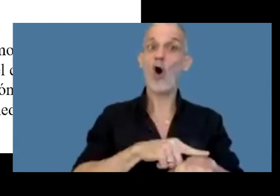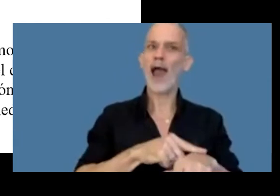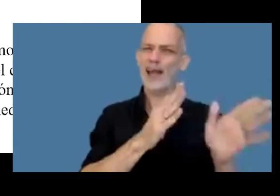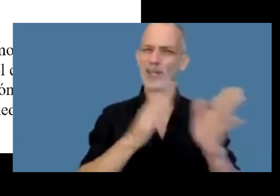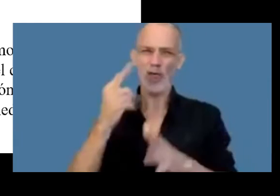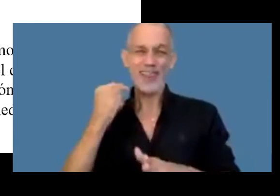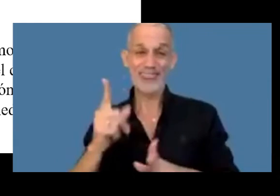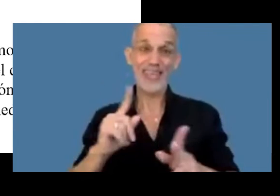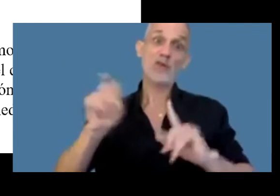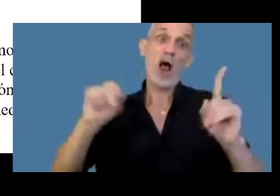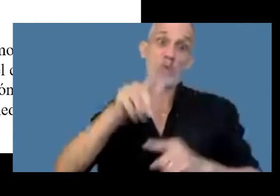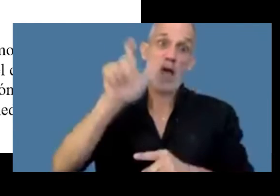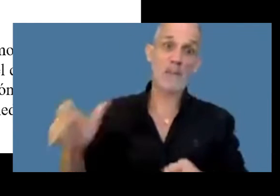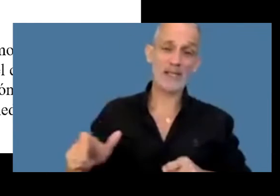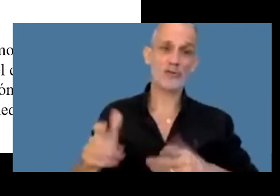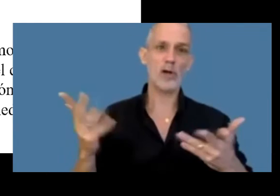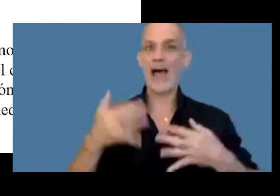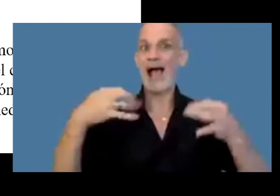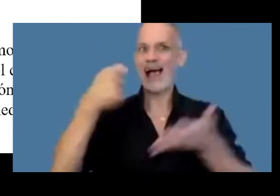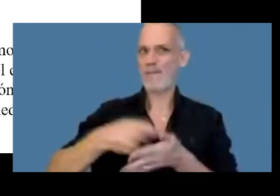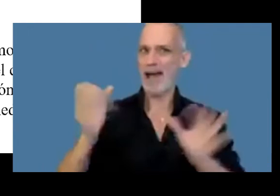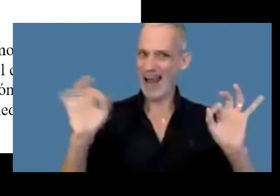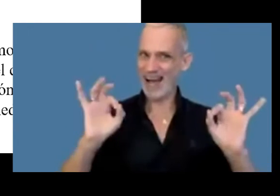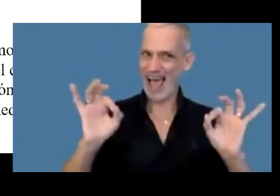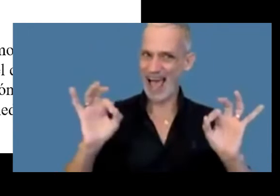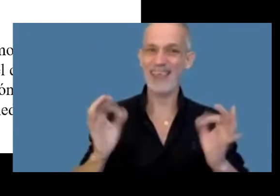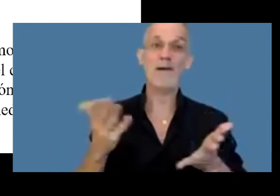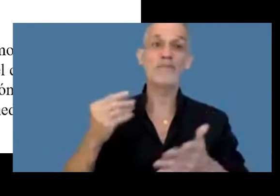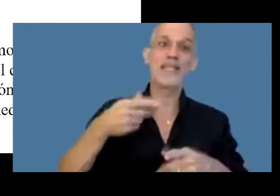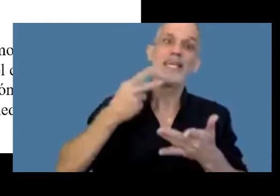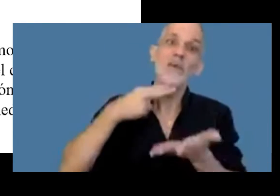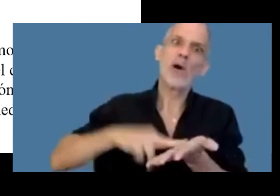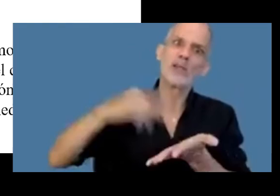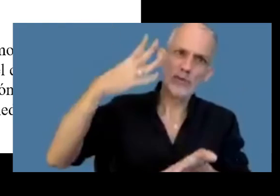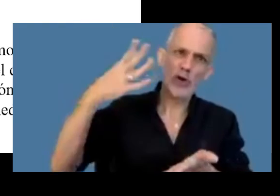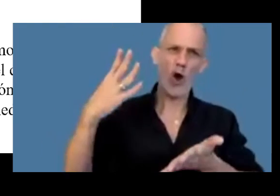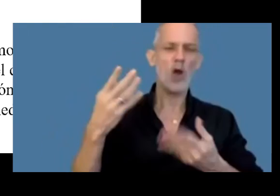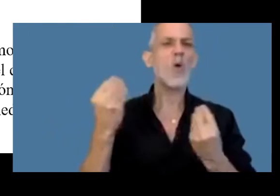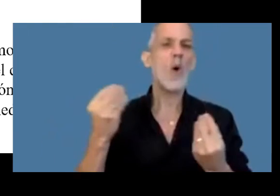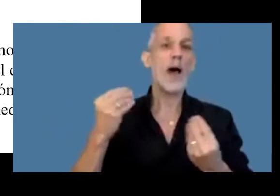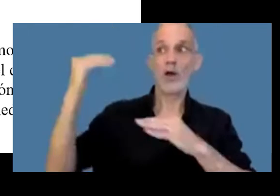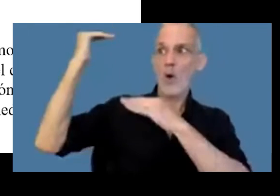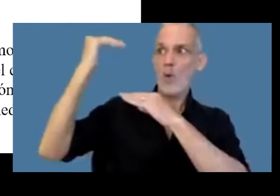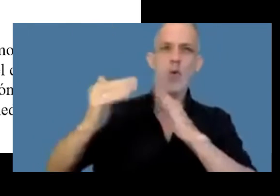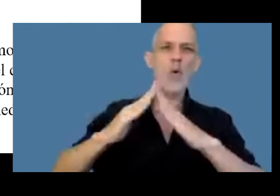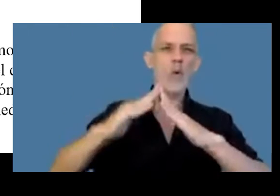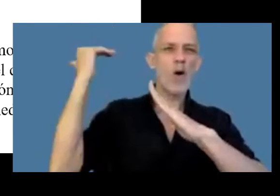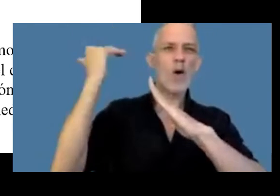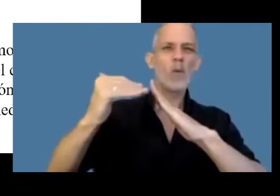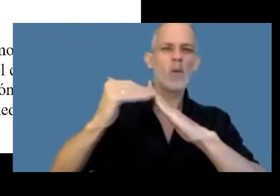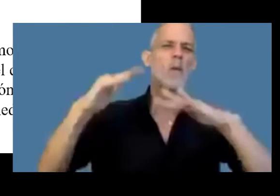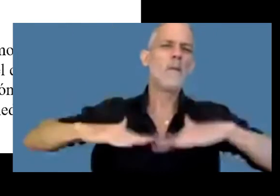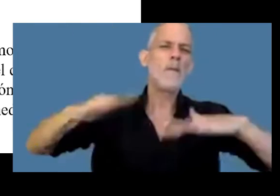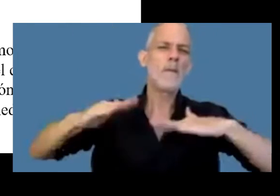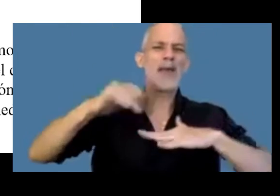algunos consumidores estaban exentos de pagar este impuesto al sol y eran los que tenían instalaciones con potencias menores a